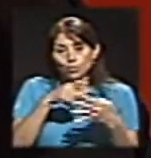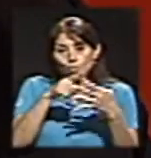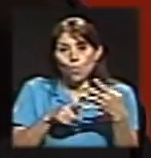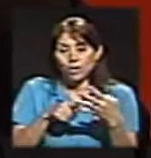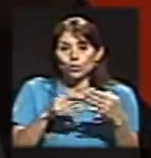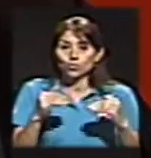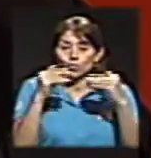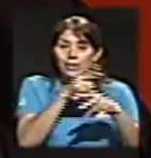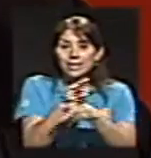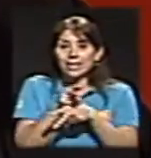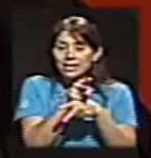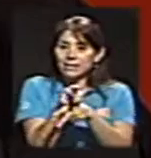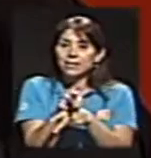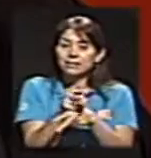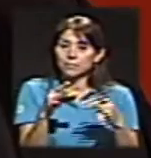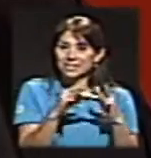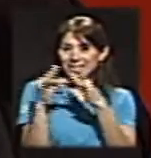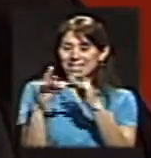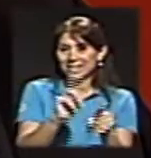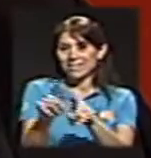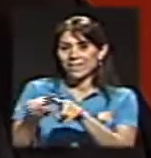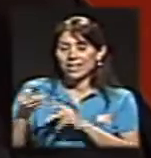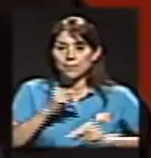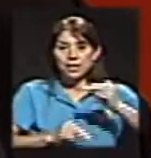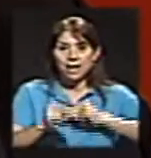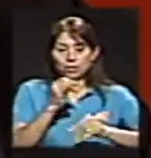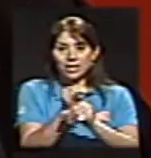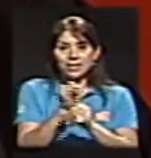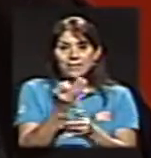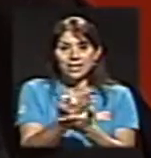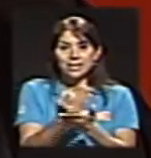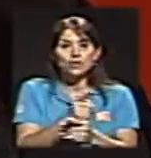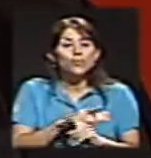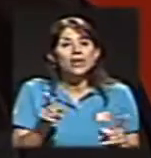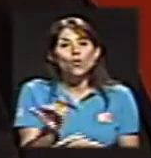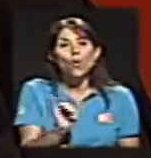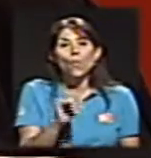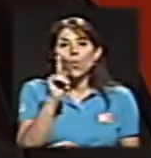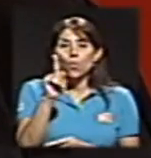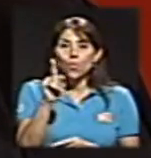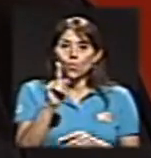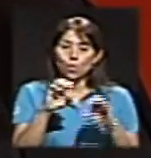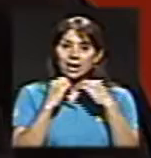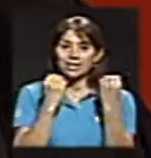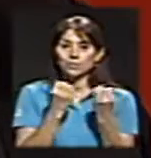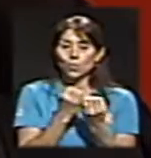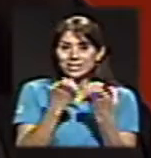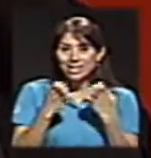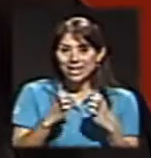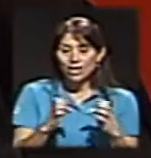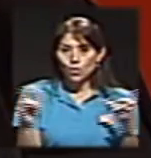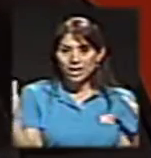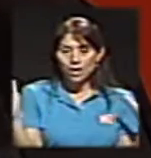diferentes mercados, en diferentes intermediarios financieros, pero que como un organismo estratégico y englobador está el